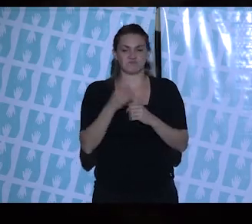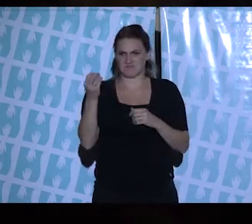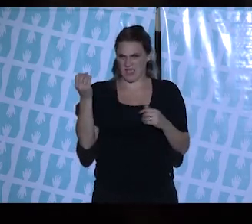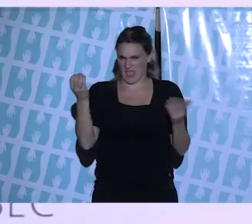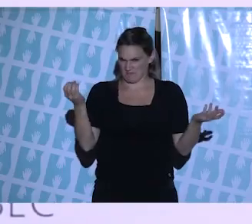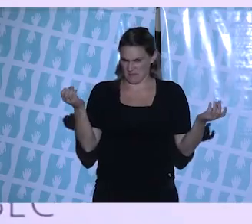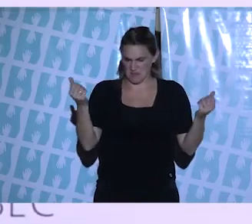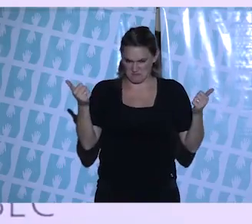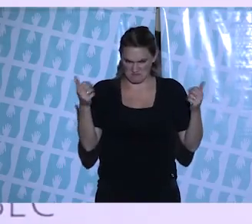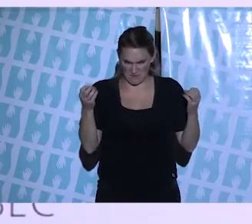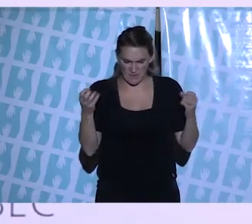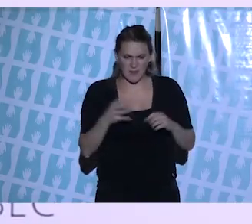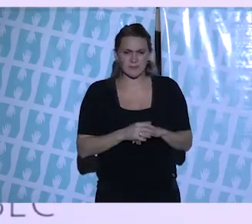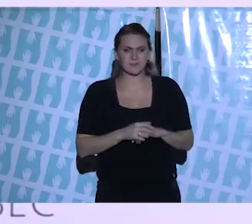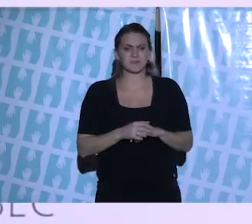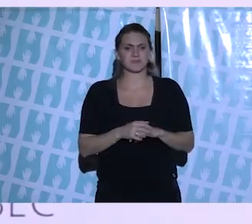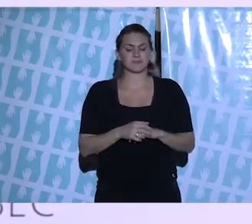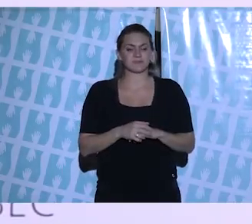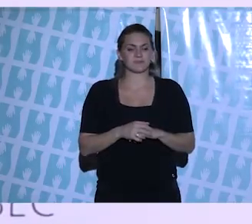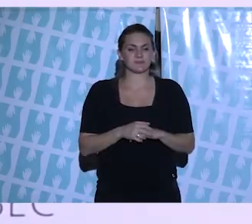¿Estamos bien? Bueno.